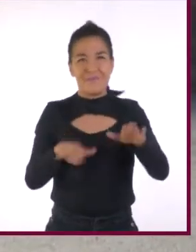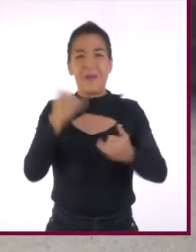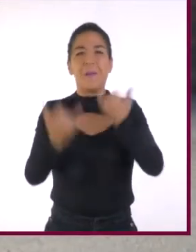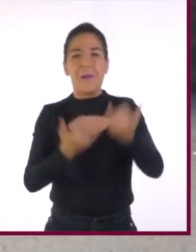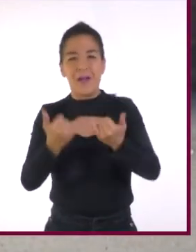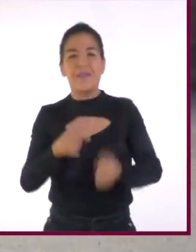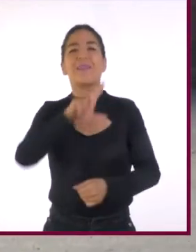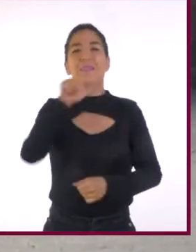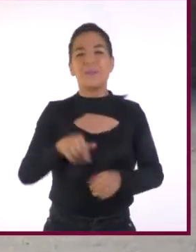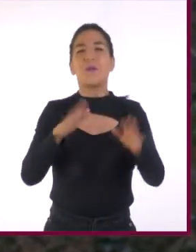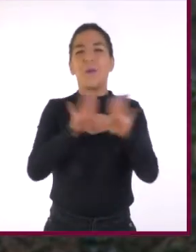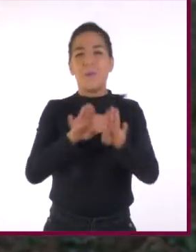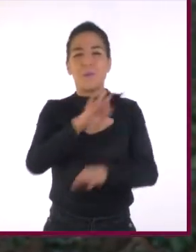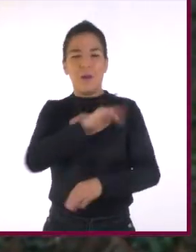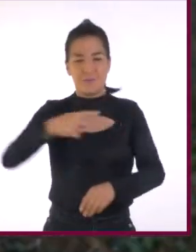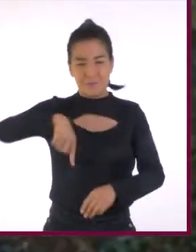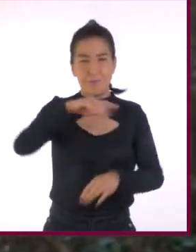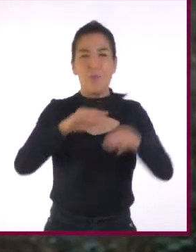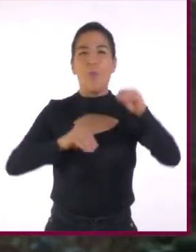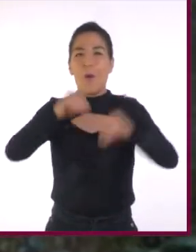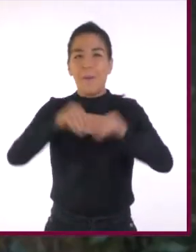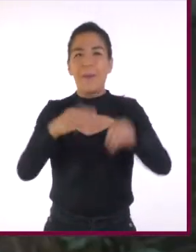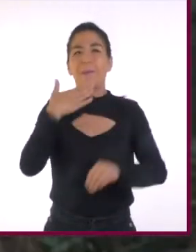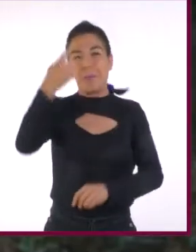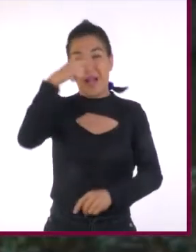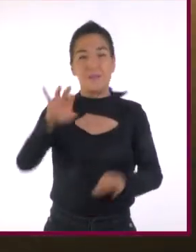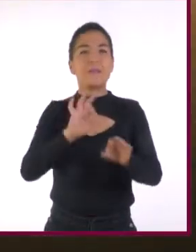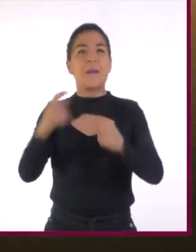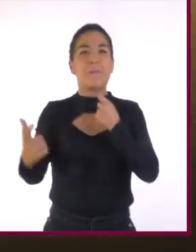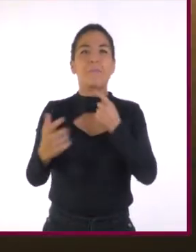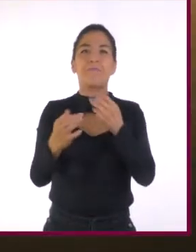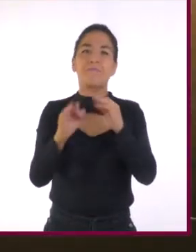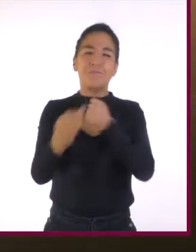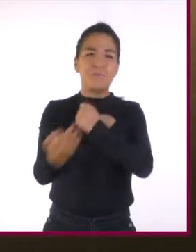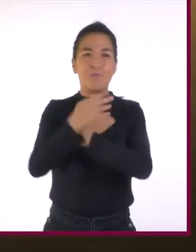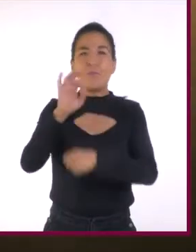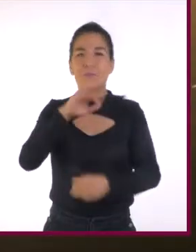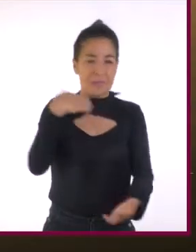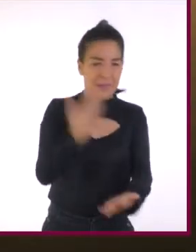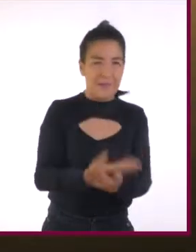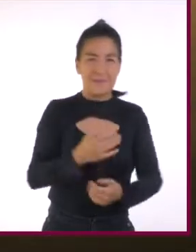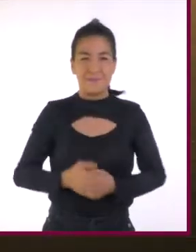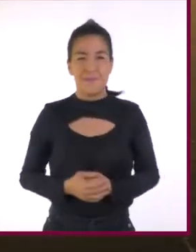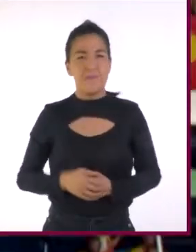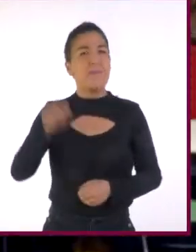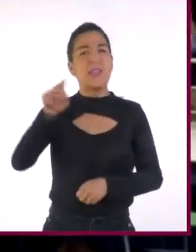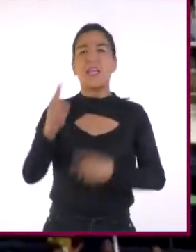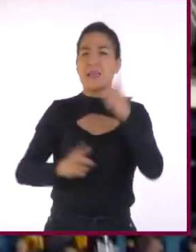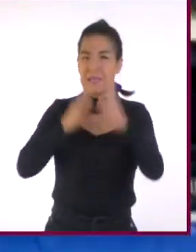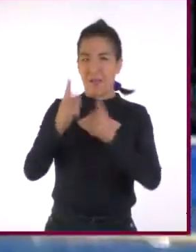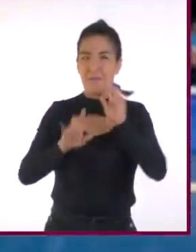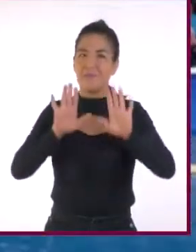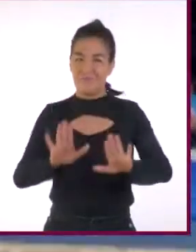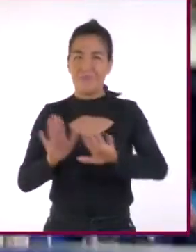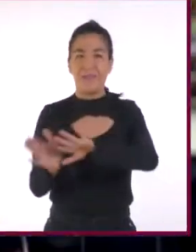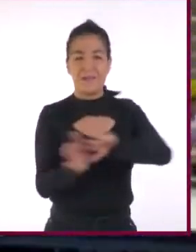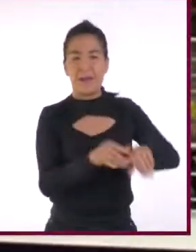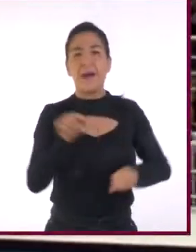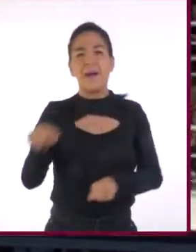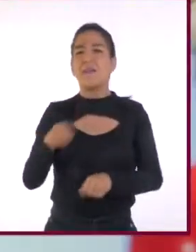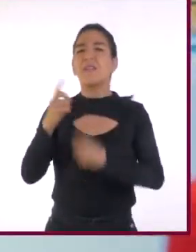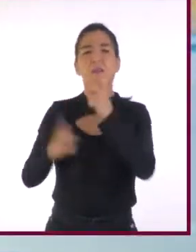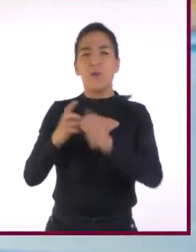masa juegue a nuestro favor y podamos mantener el equilibrio para protegernos de una caída dolorosa. Los deportistas, por